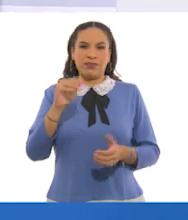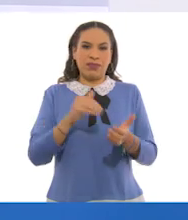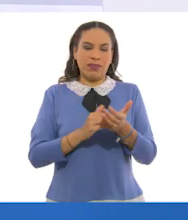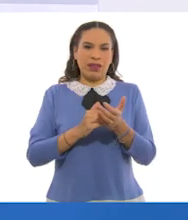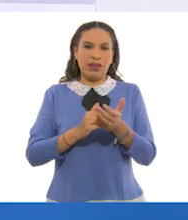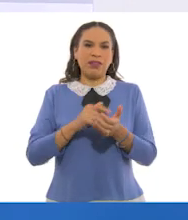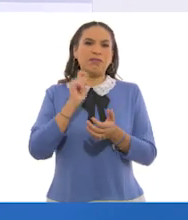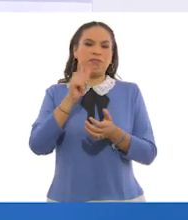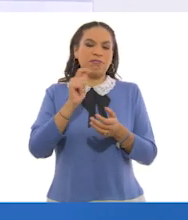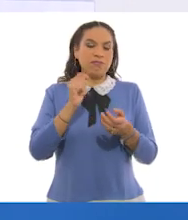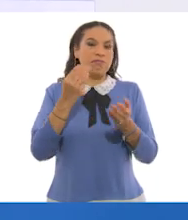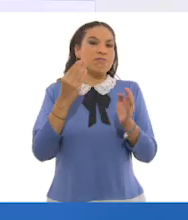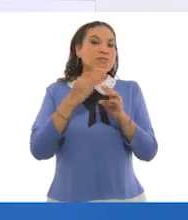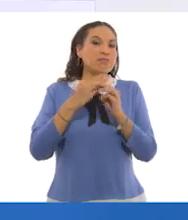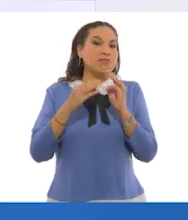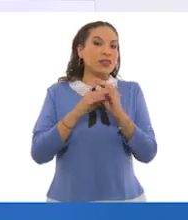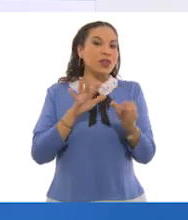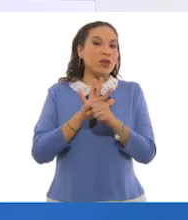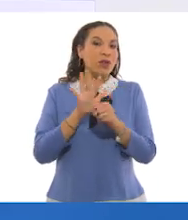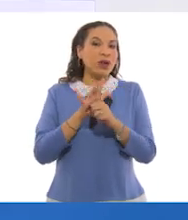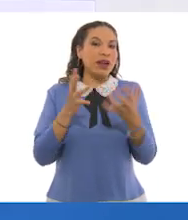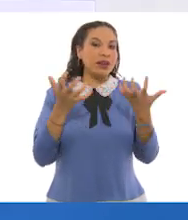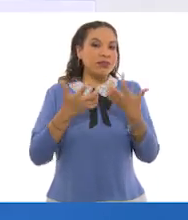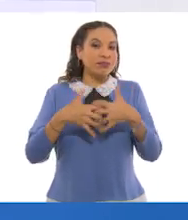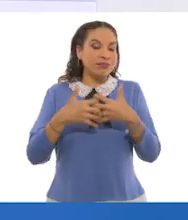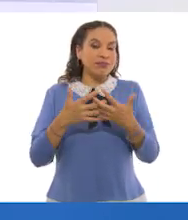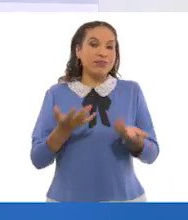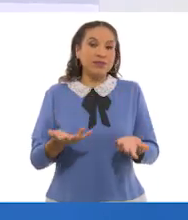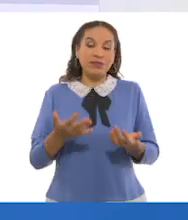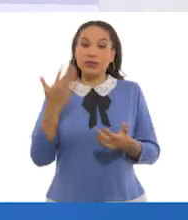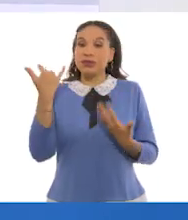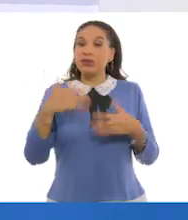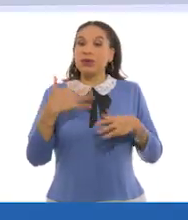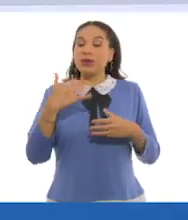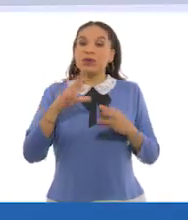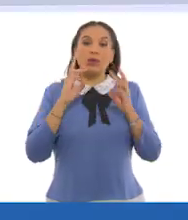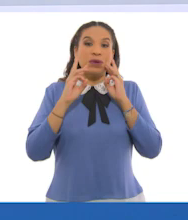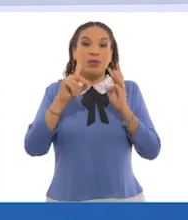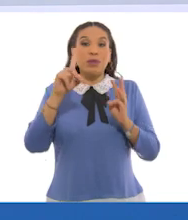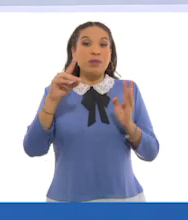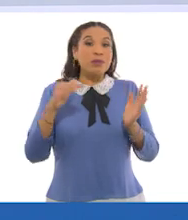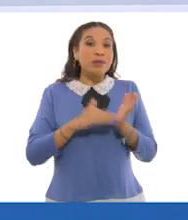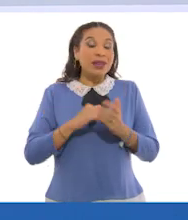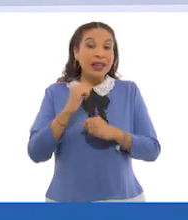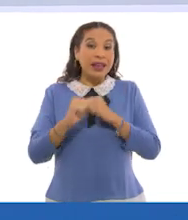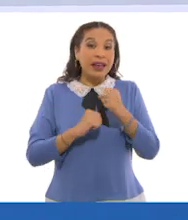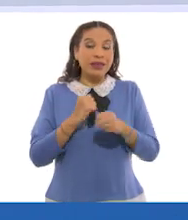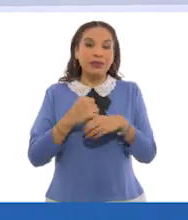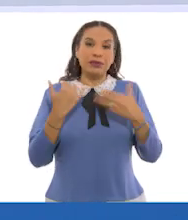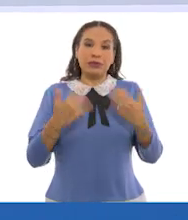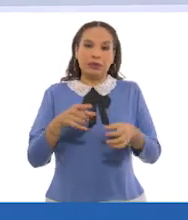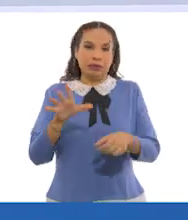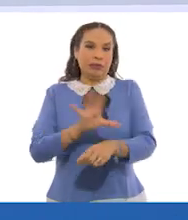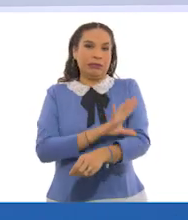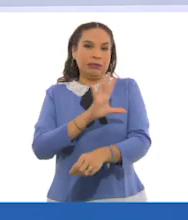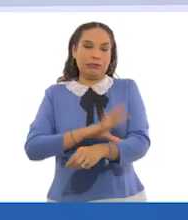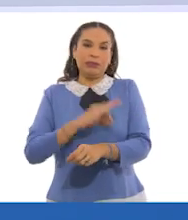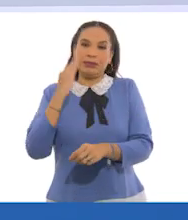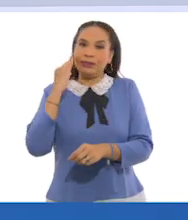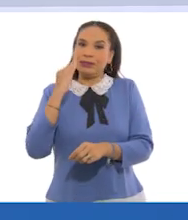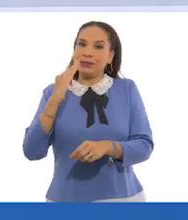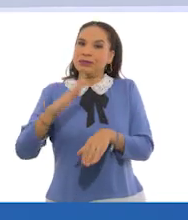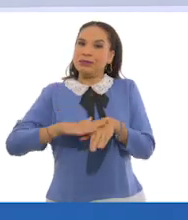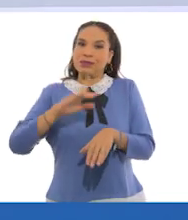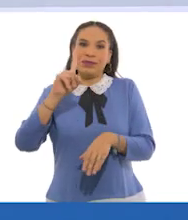dependiendo de qué estén hechas. ¡1,000 años! Guau. Ay, guau, guau, ¿no? Y me imagino que, bueno, entonces una pila puede durar